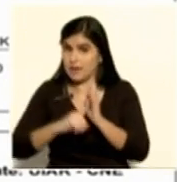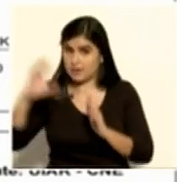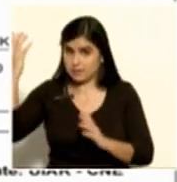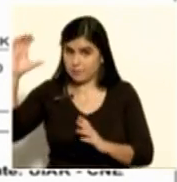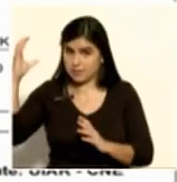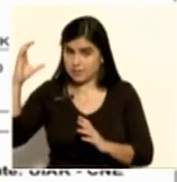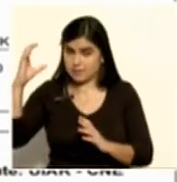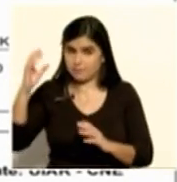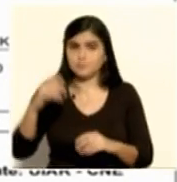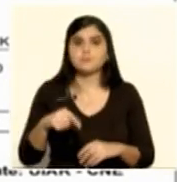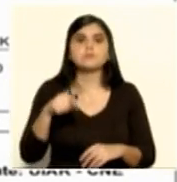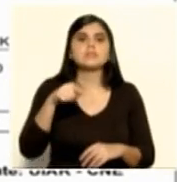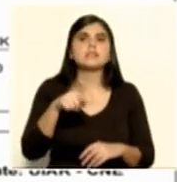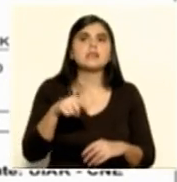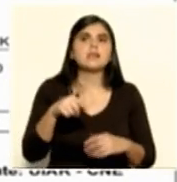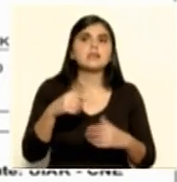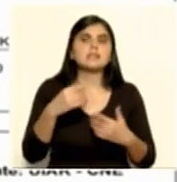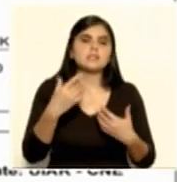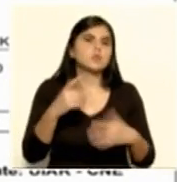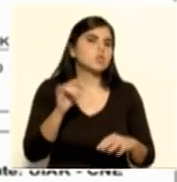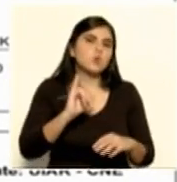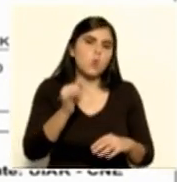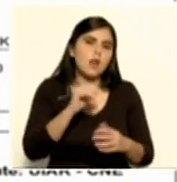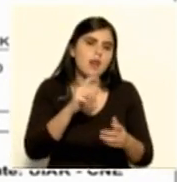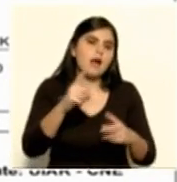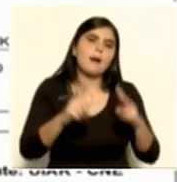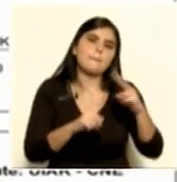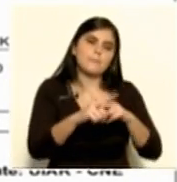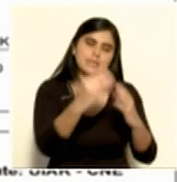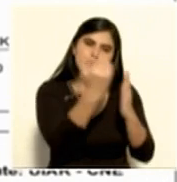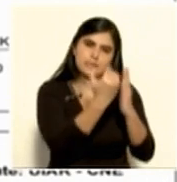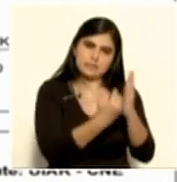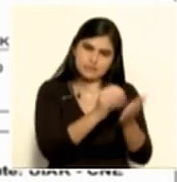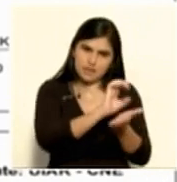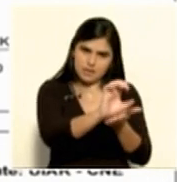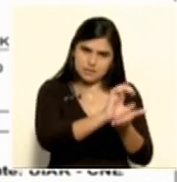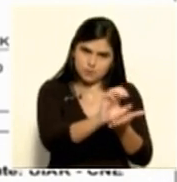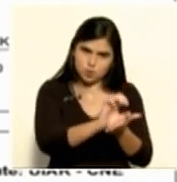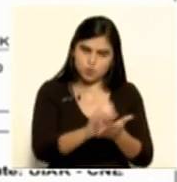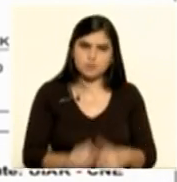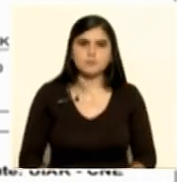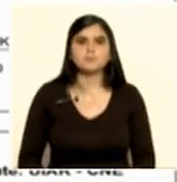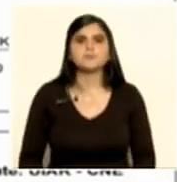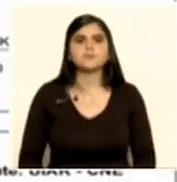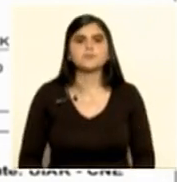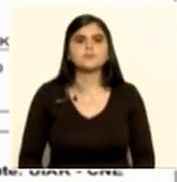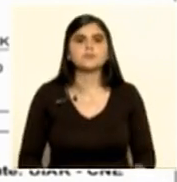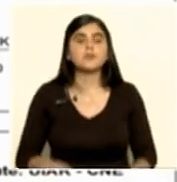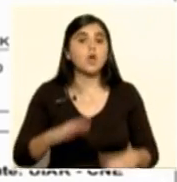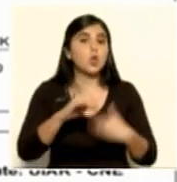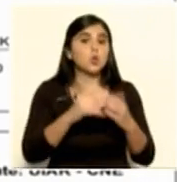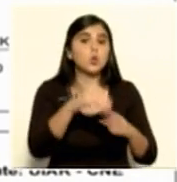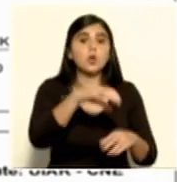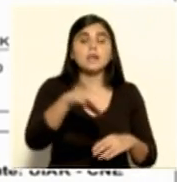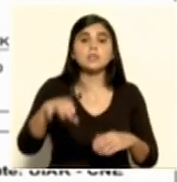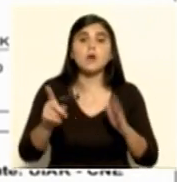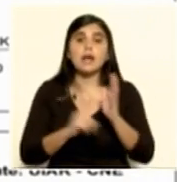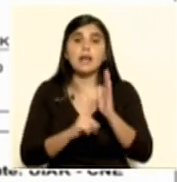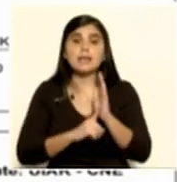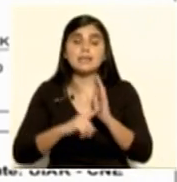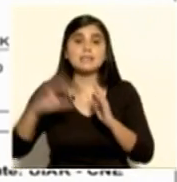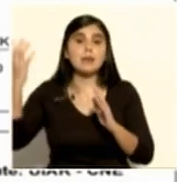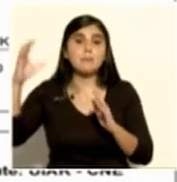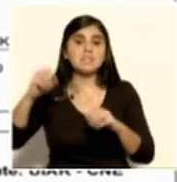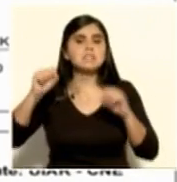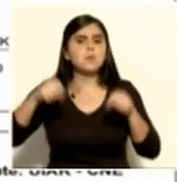de excepciones que ya he mencionado antes. Los establecimientos con permiso sanitario de funcionamiento en los cantones de alerta amarilla podrán abrir de manera